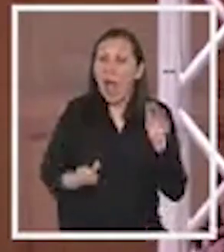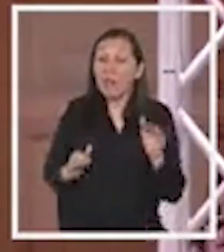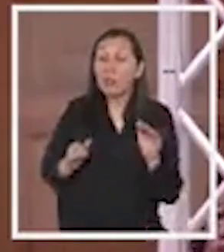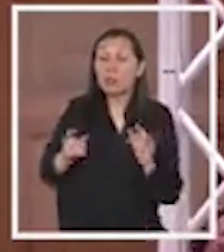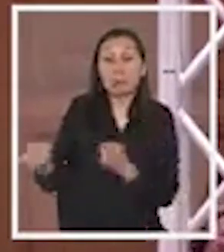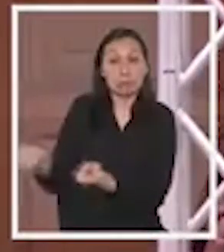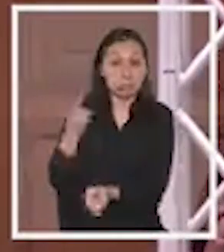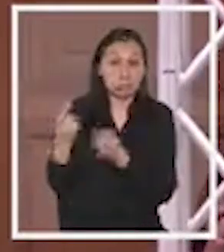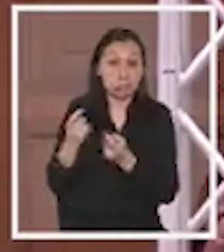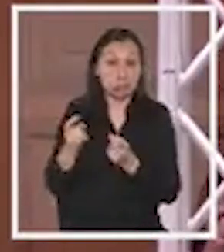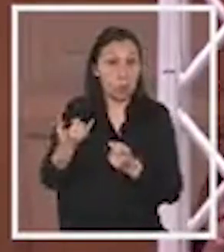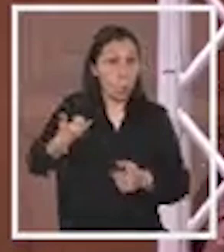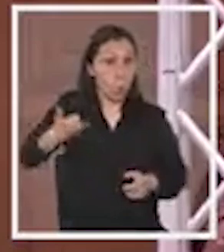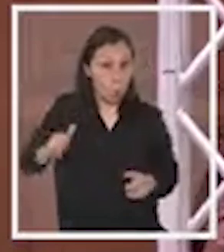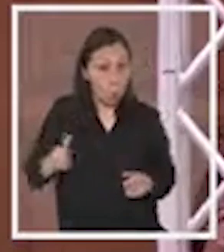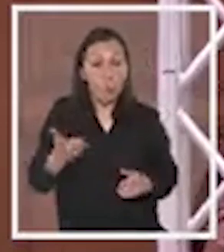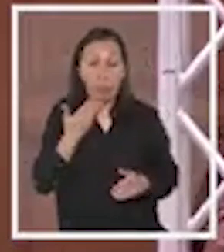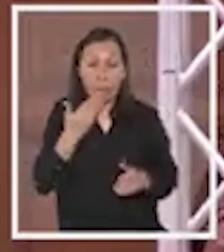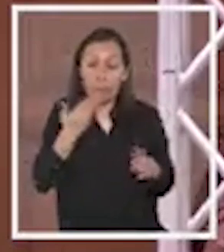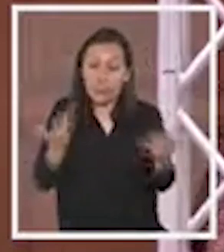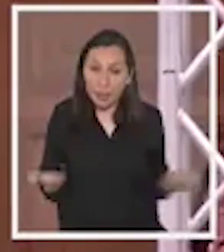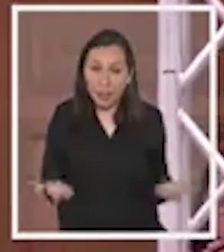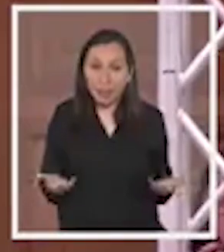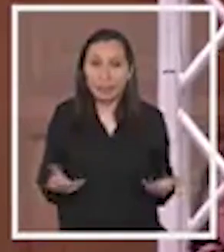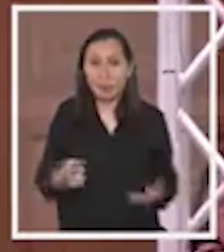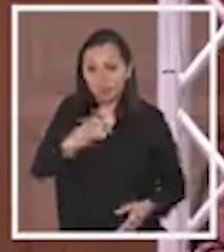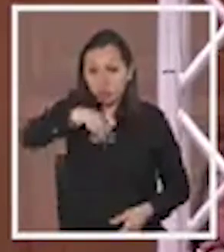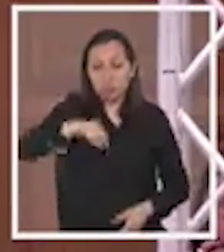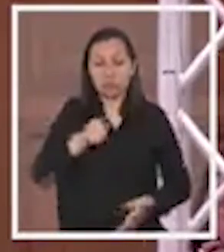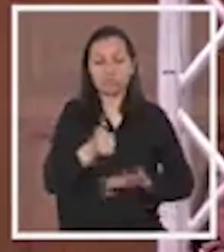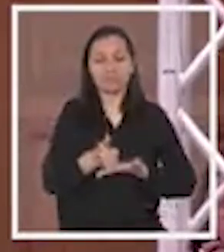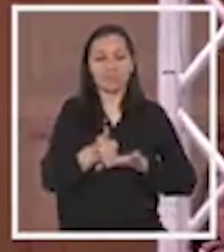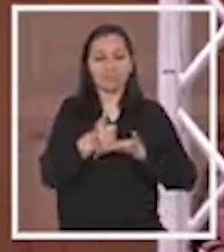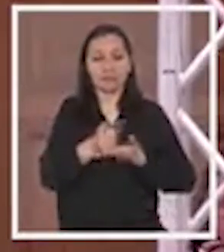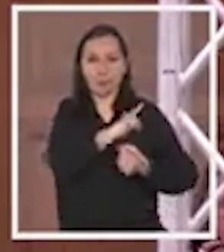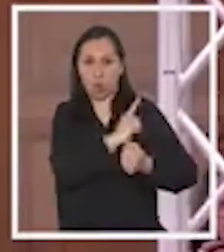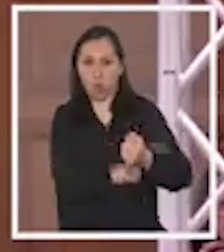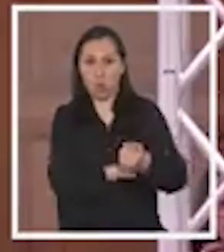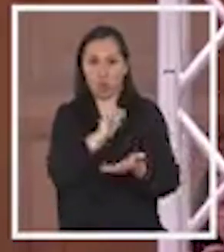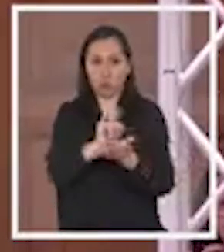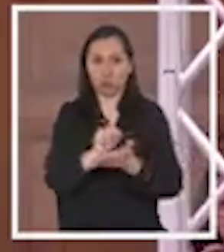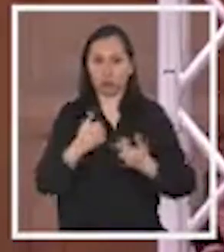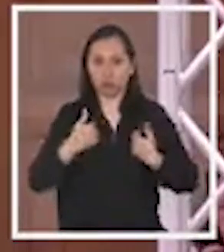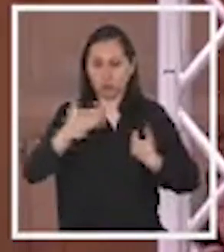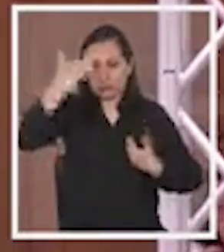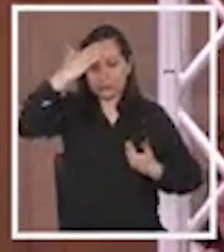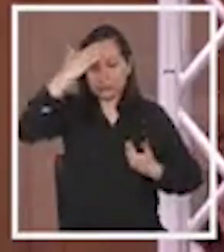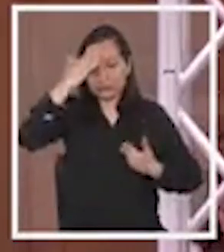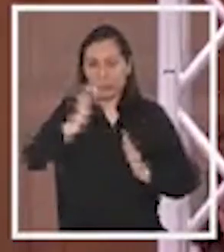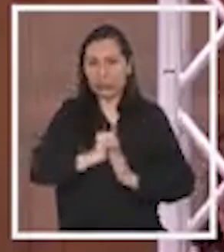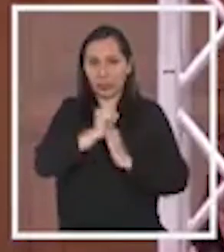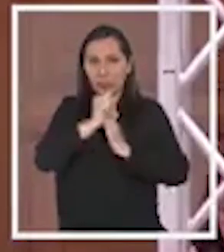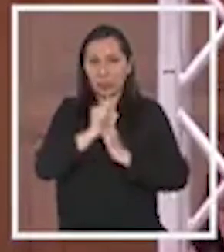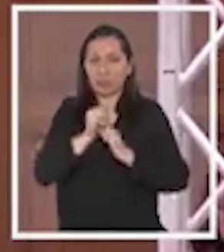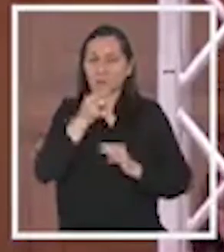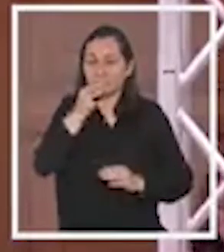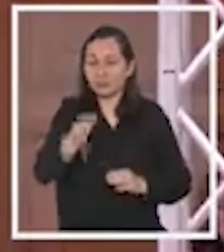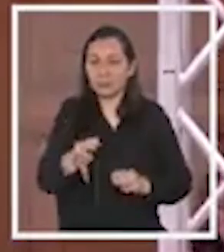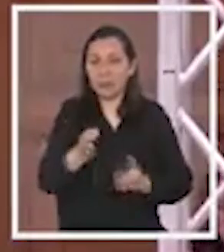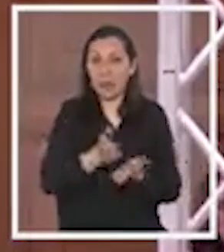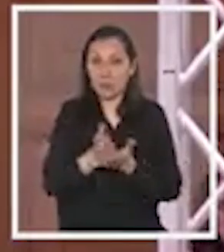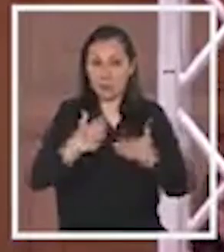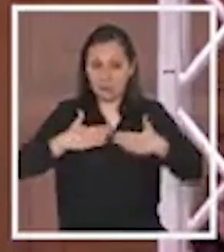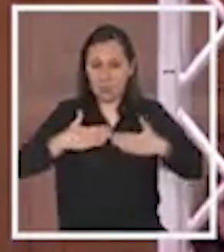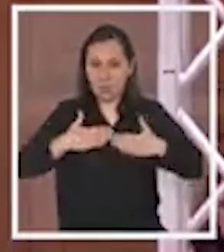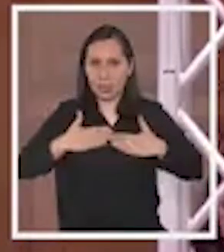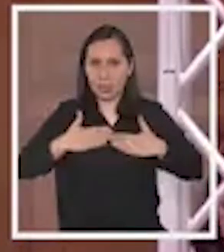van a haber críticas. Y quienes estamos en una posición de poder institucional hoy día, tenemos, y esto lo digo partiendo por